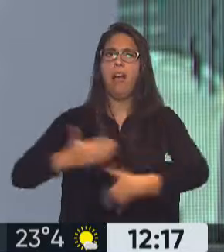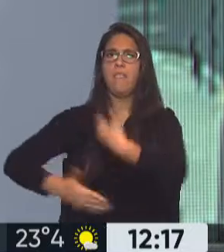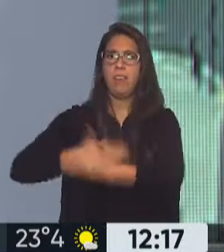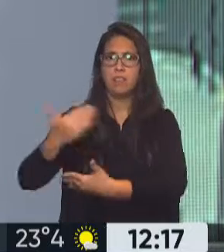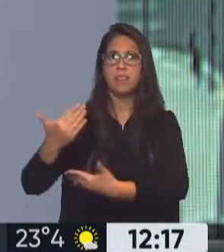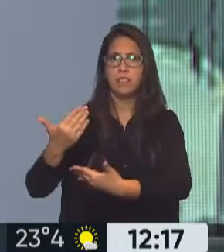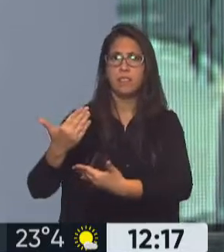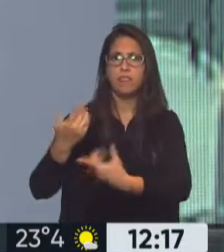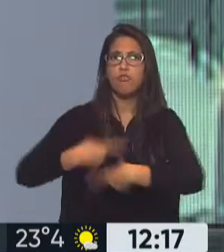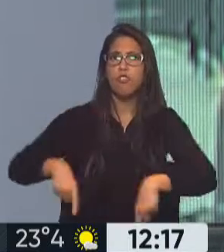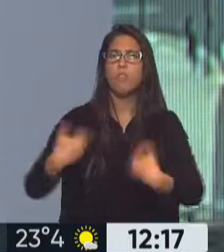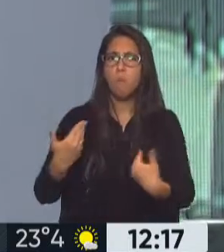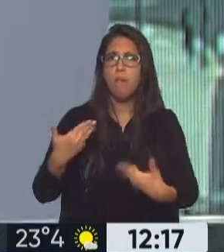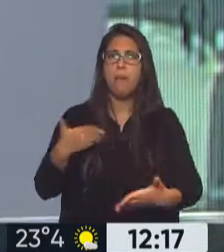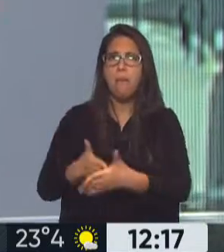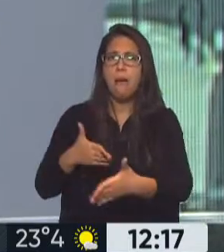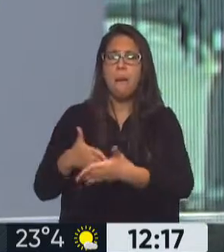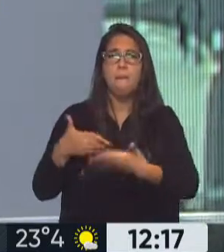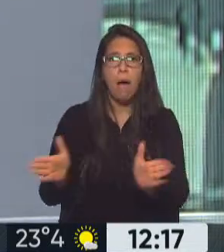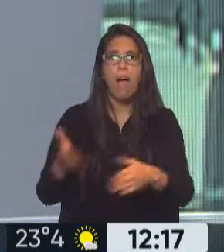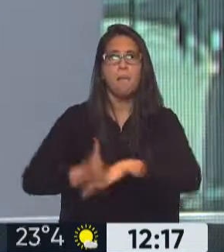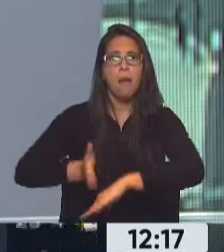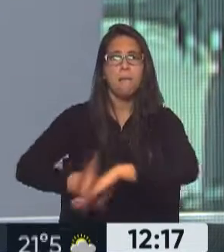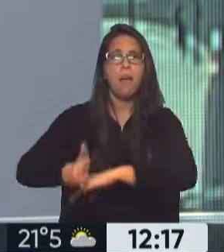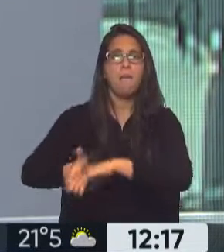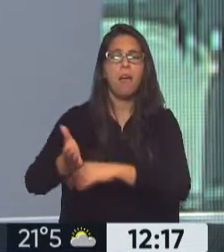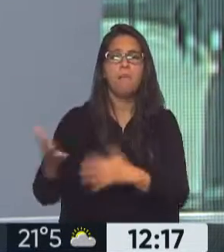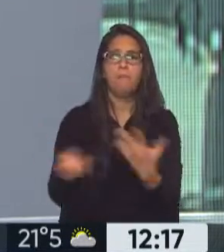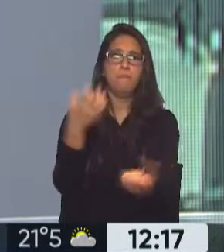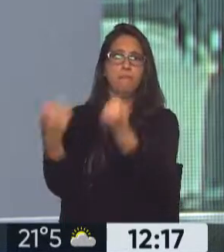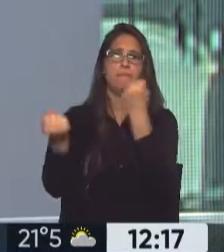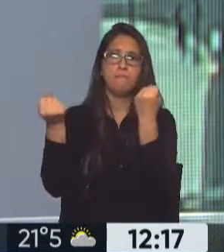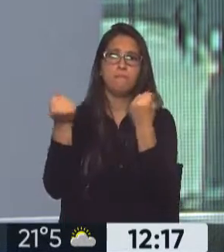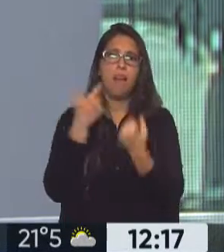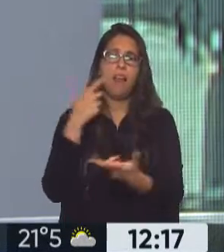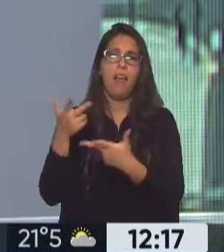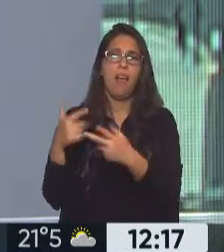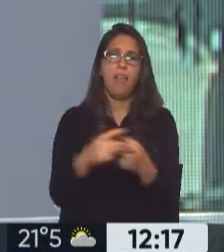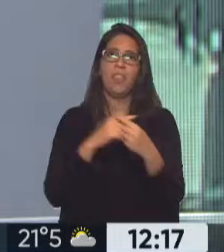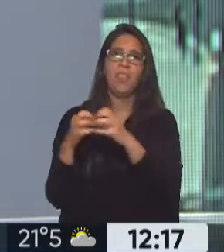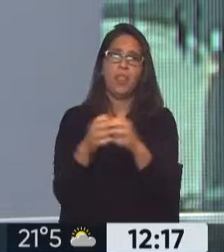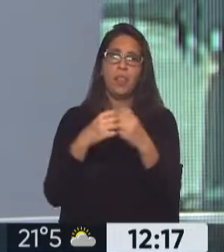las puertas que se pueden abrir a partir de que pongamos esto justamente sobre la mesa en discusión para todos